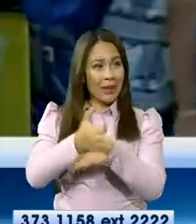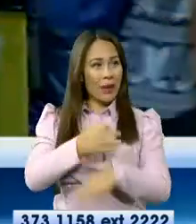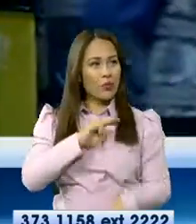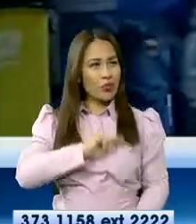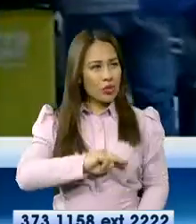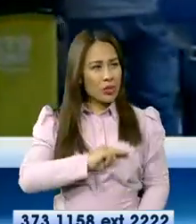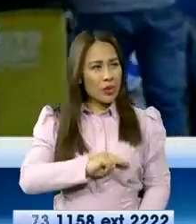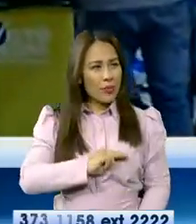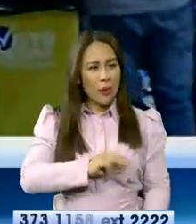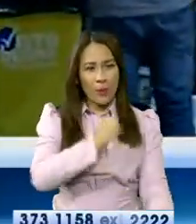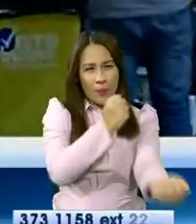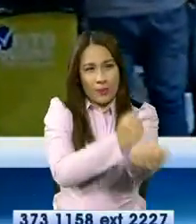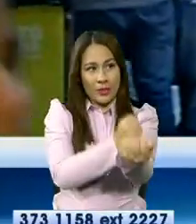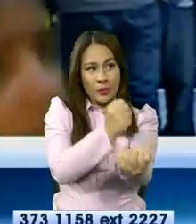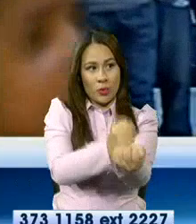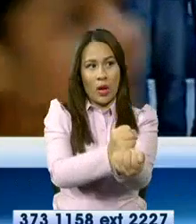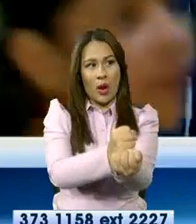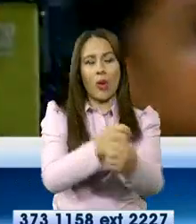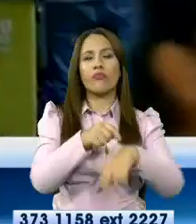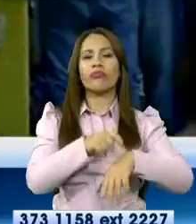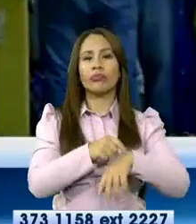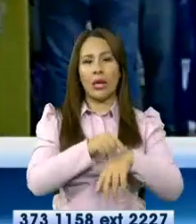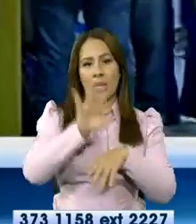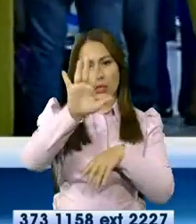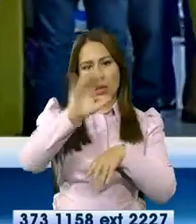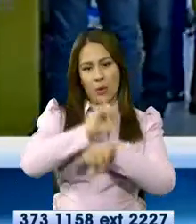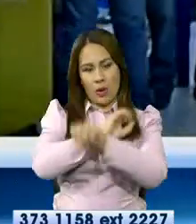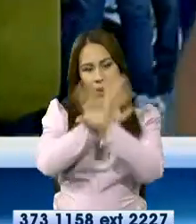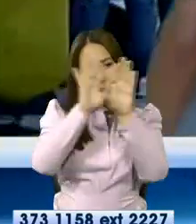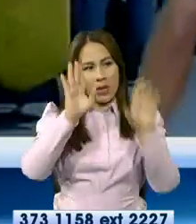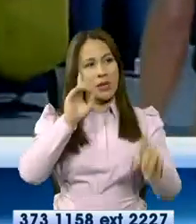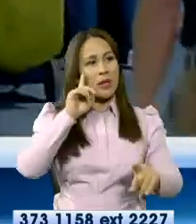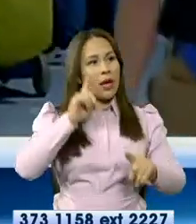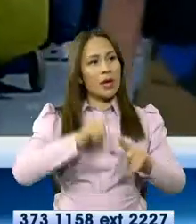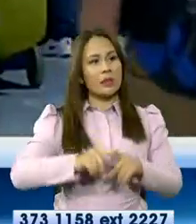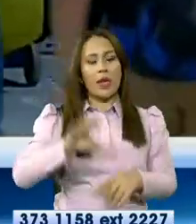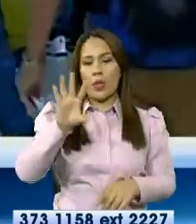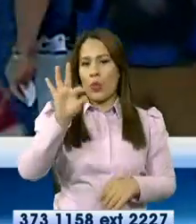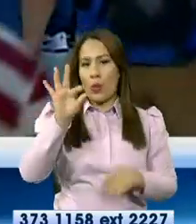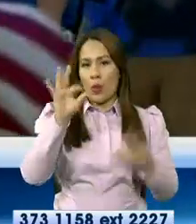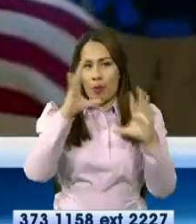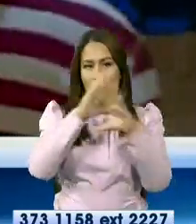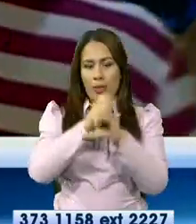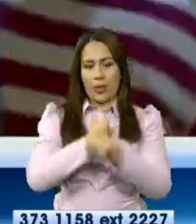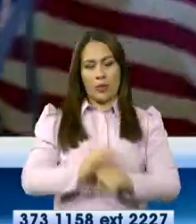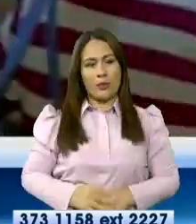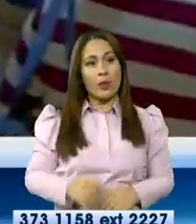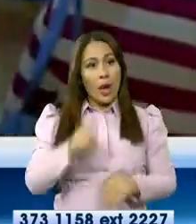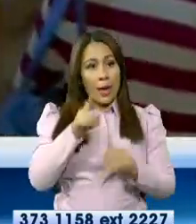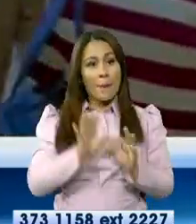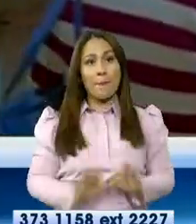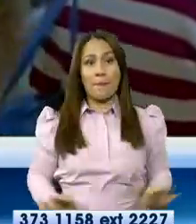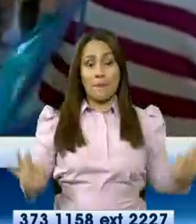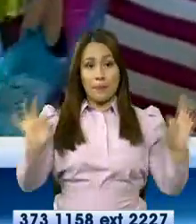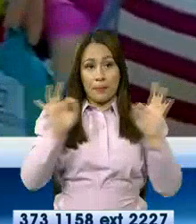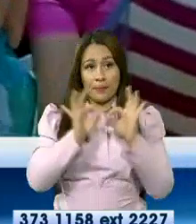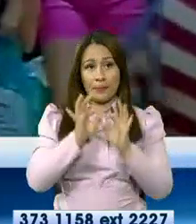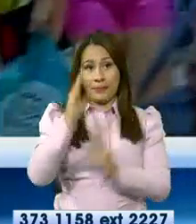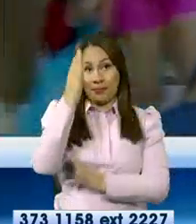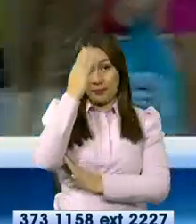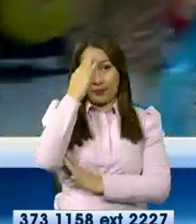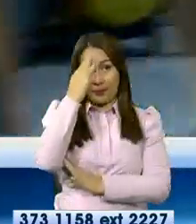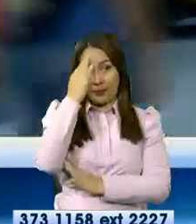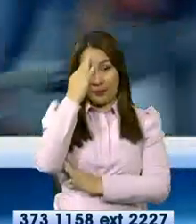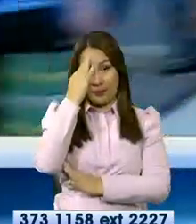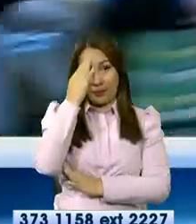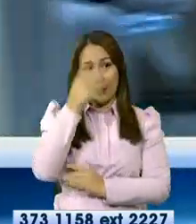el horario será el mismo, de 5 de la mañana a 9 de la noche. Importante también informar que se ha doblado